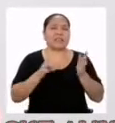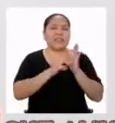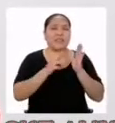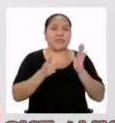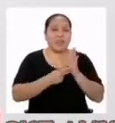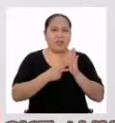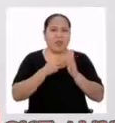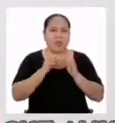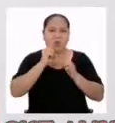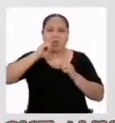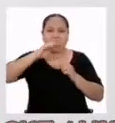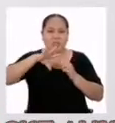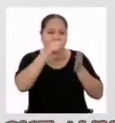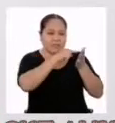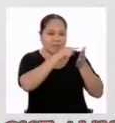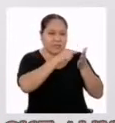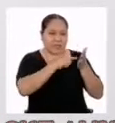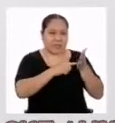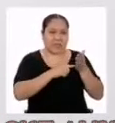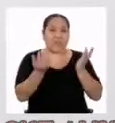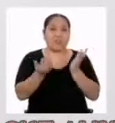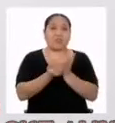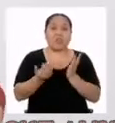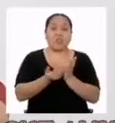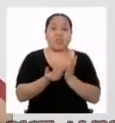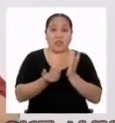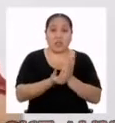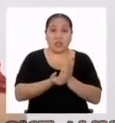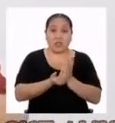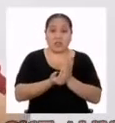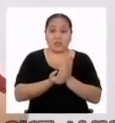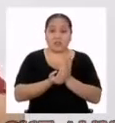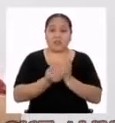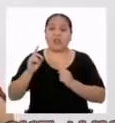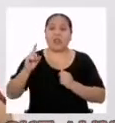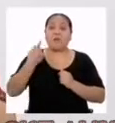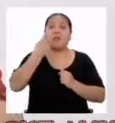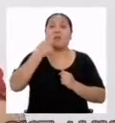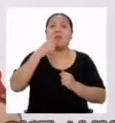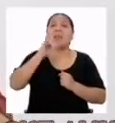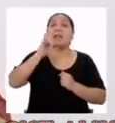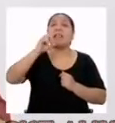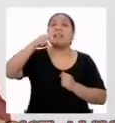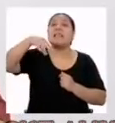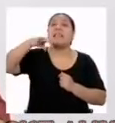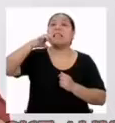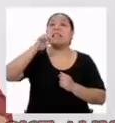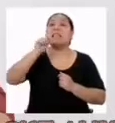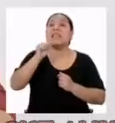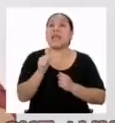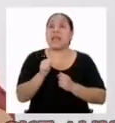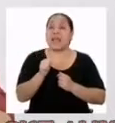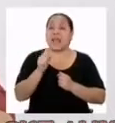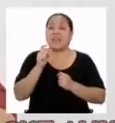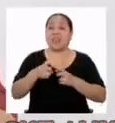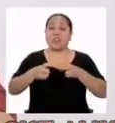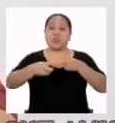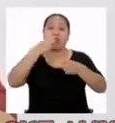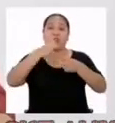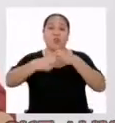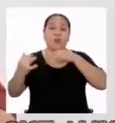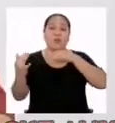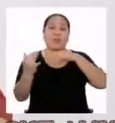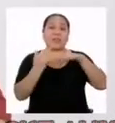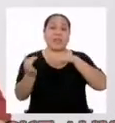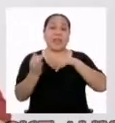cuando indica que las escuelas están en la primera línea de los conflictos armados y qué